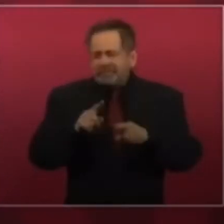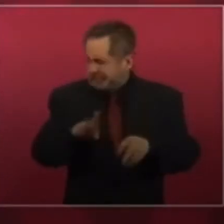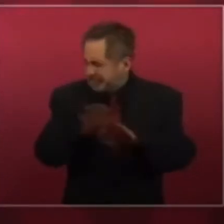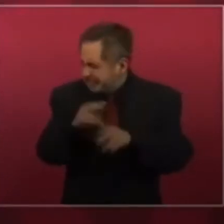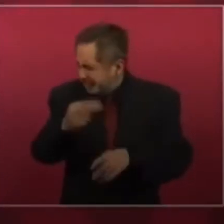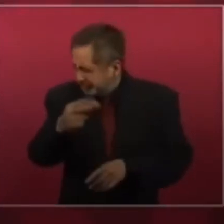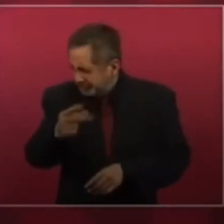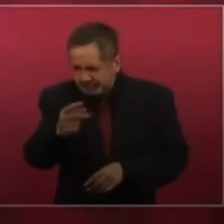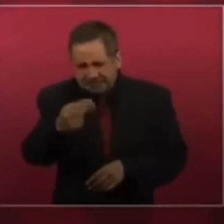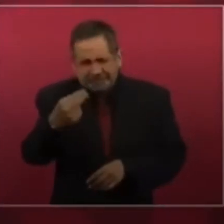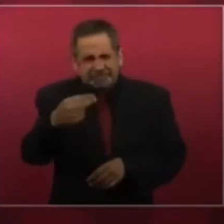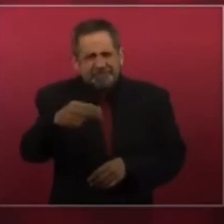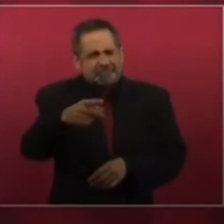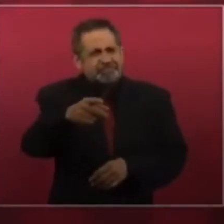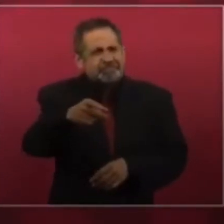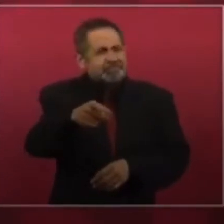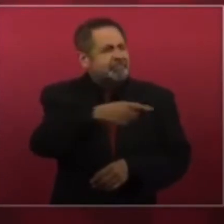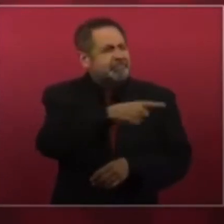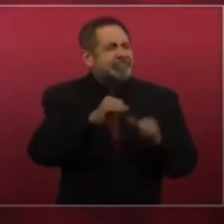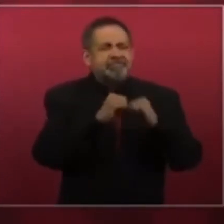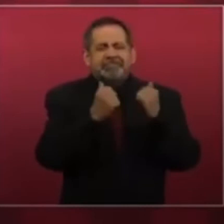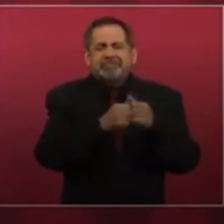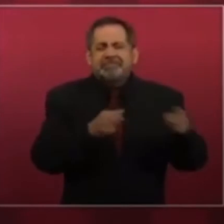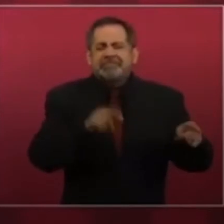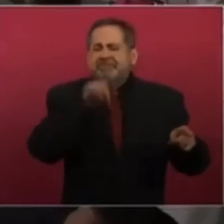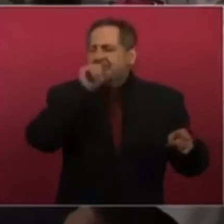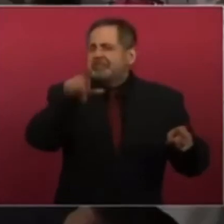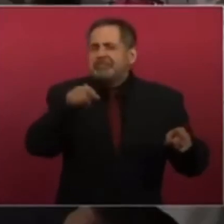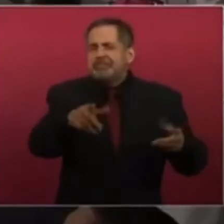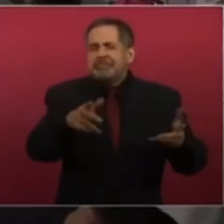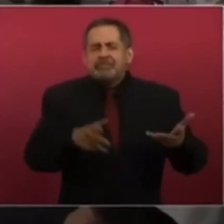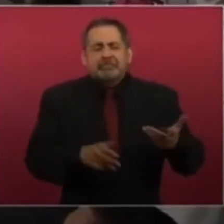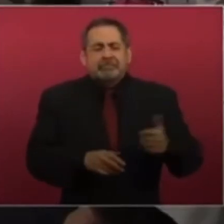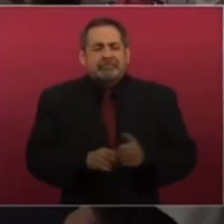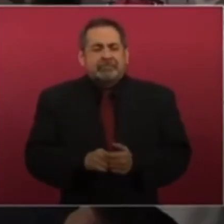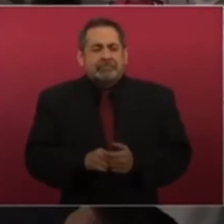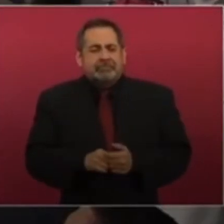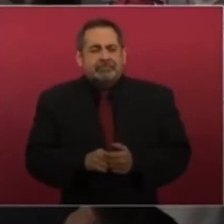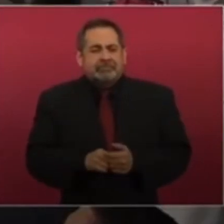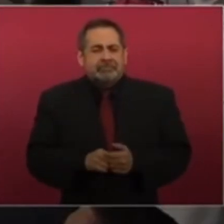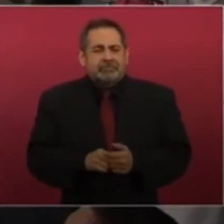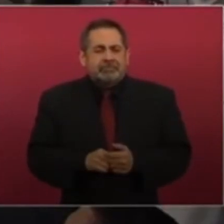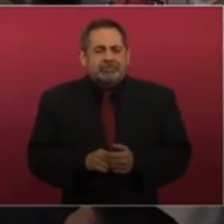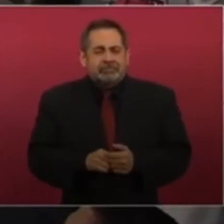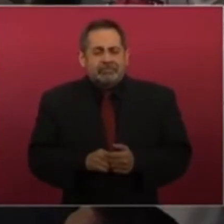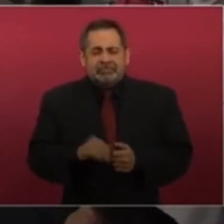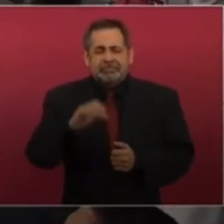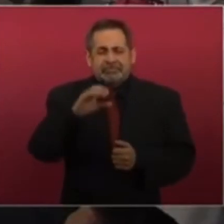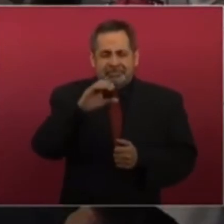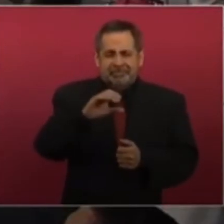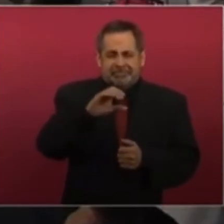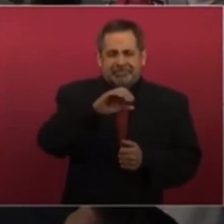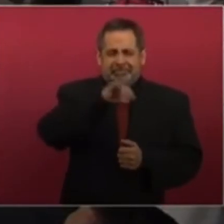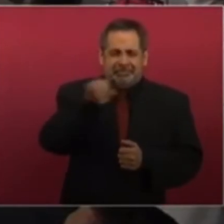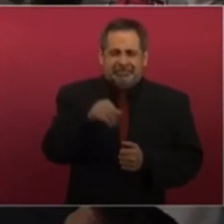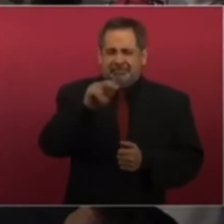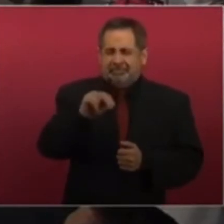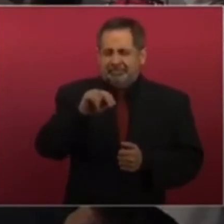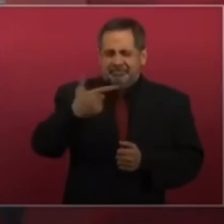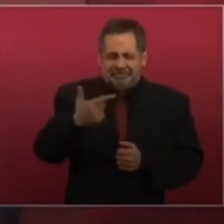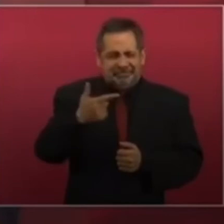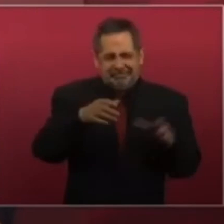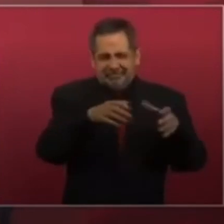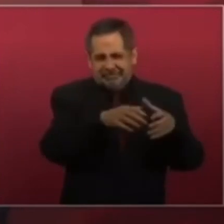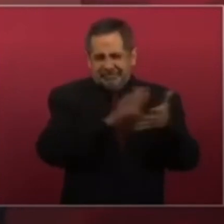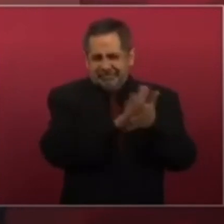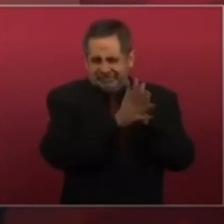personas en michoacán lo cual ocurrió afuera de un velorio en san josé de gracia una célula delictiva de dicha organización habría sido la que asesinó al